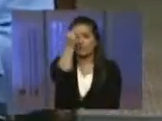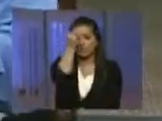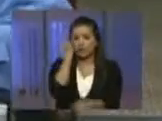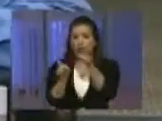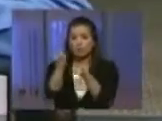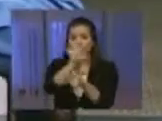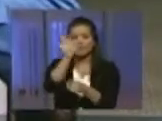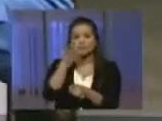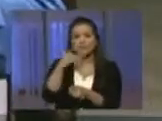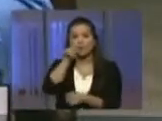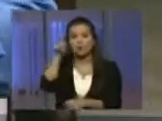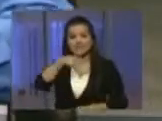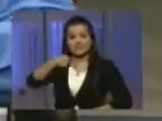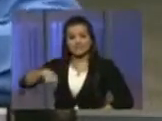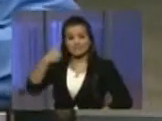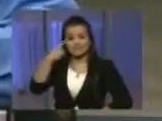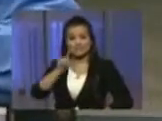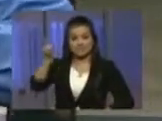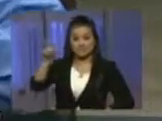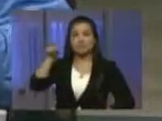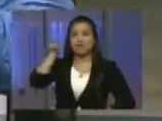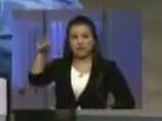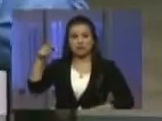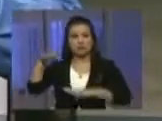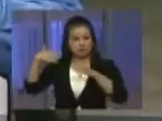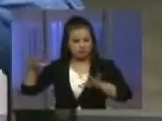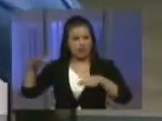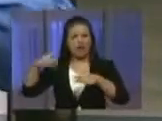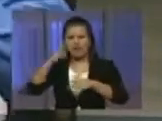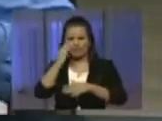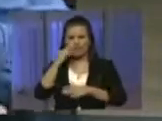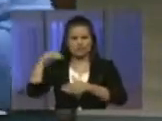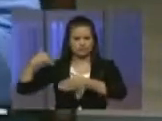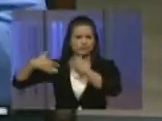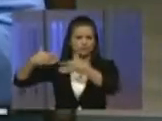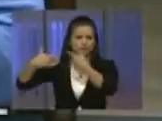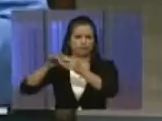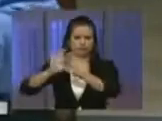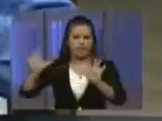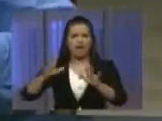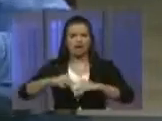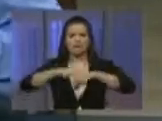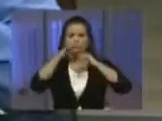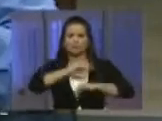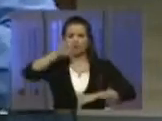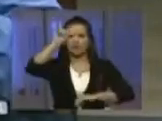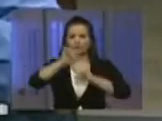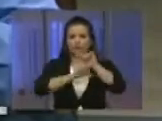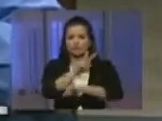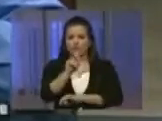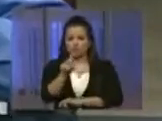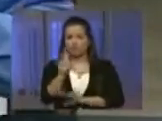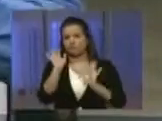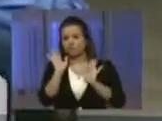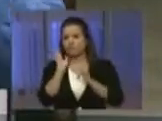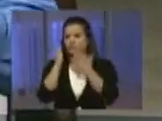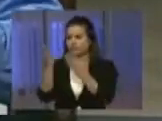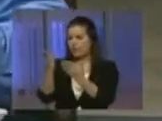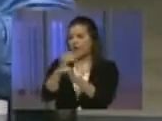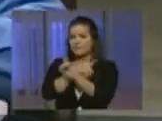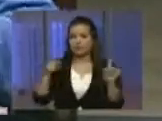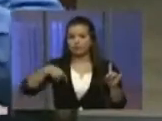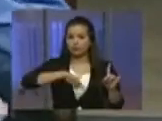que son los que van a la vanguardia en el experimento de la construcción del socialismo del Siglo 21 y nosotros vamos allí batallando